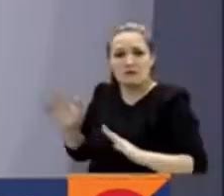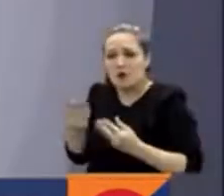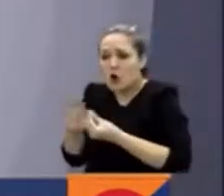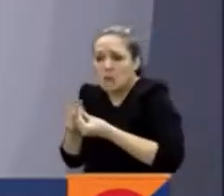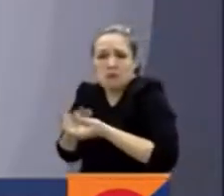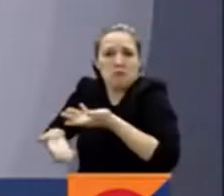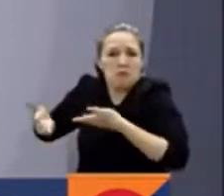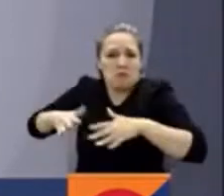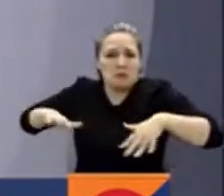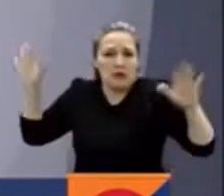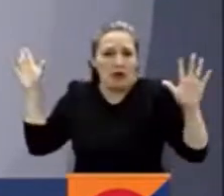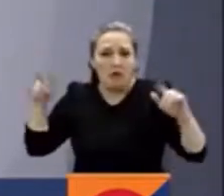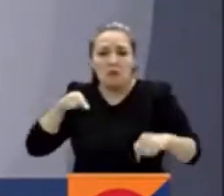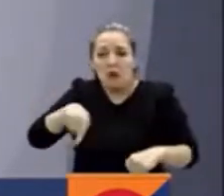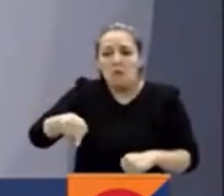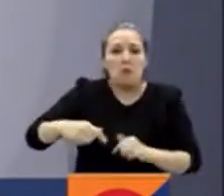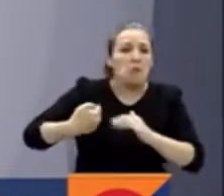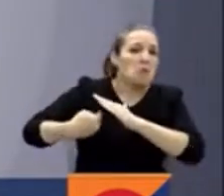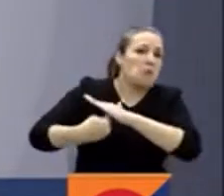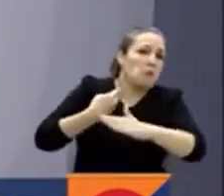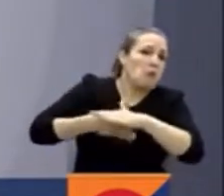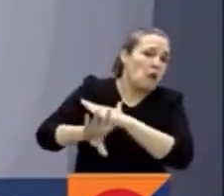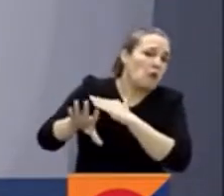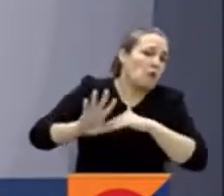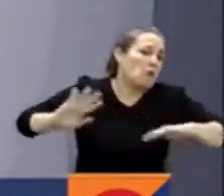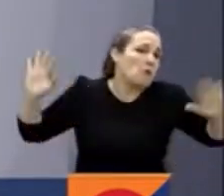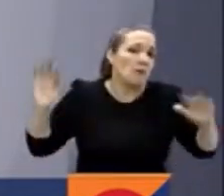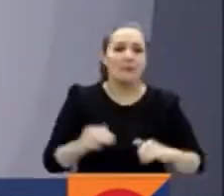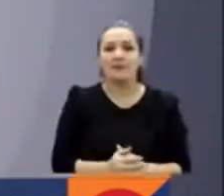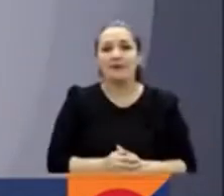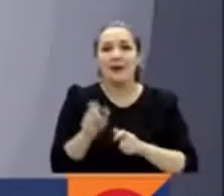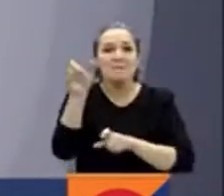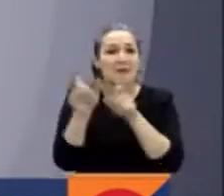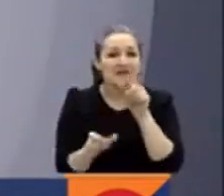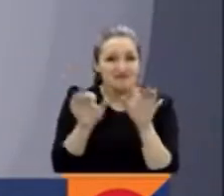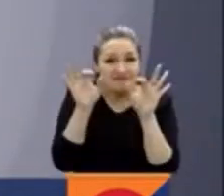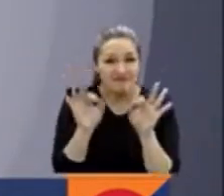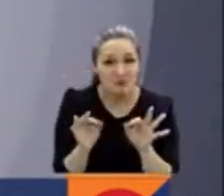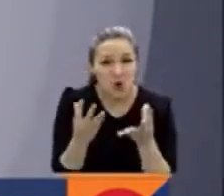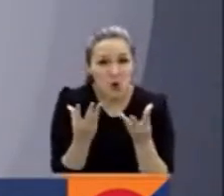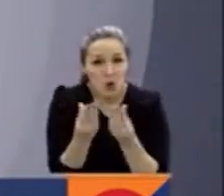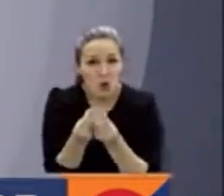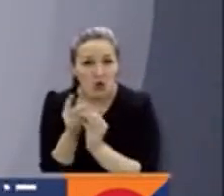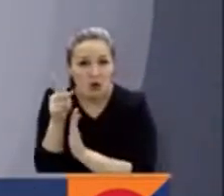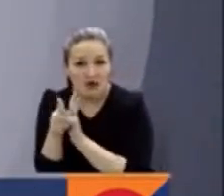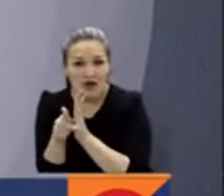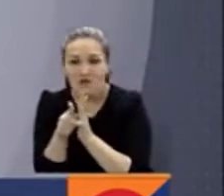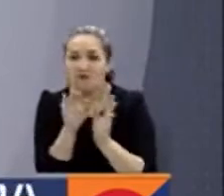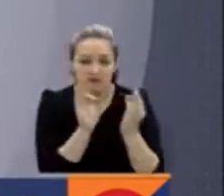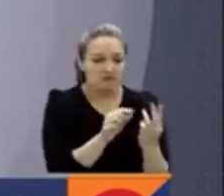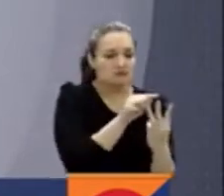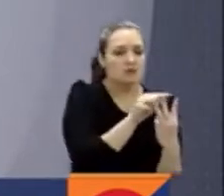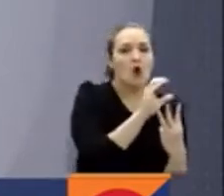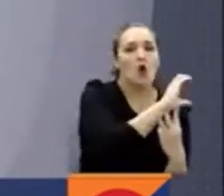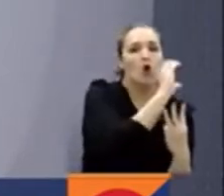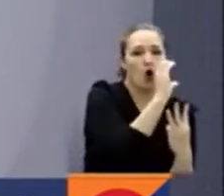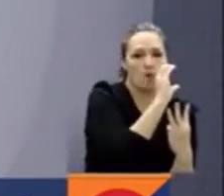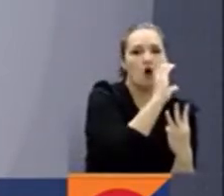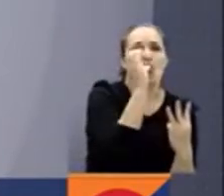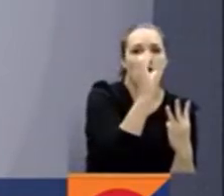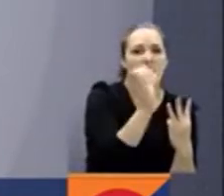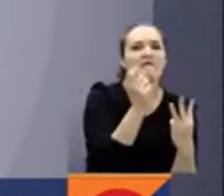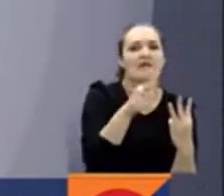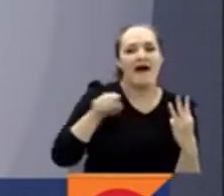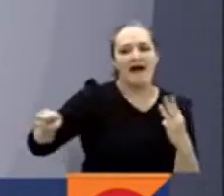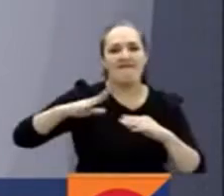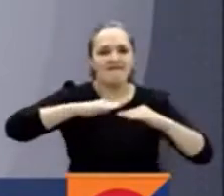y ahí detrás y salía. Las autoridades descartaron que las víctimas pertenecieran al Tren de Aragua, eran colombianos y se trataría de una venganza dentro